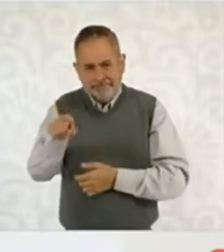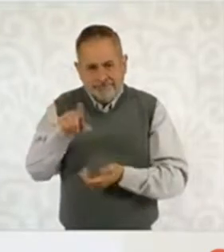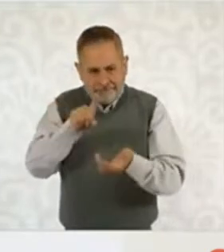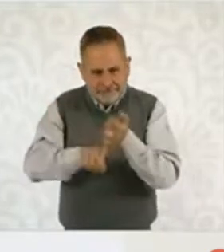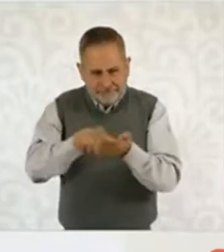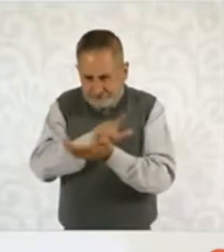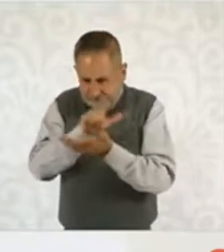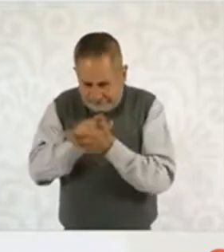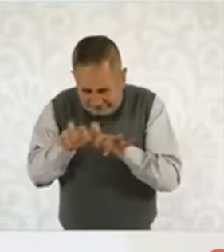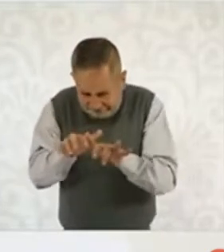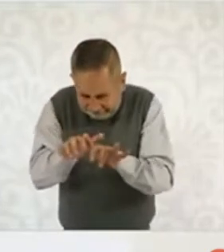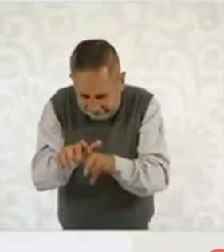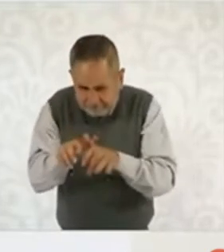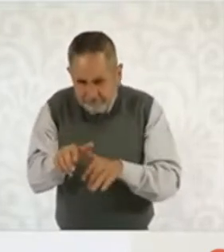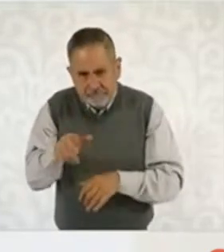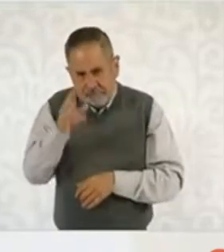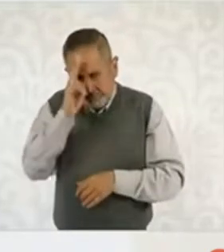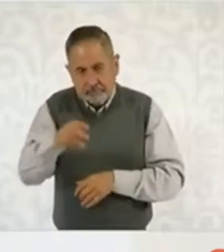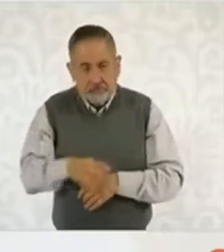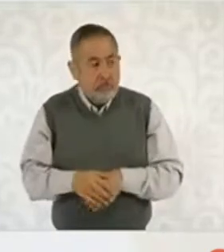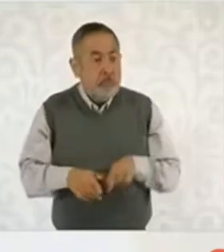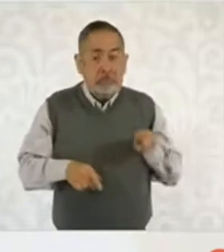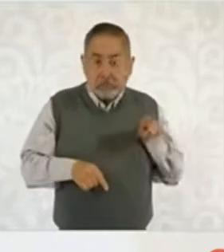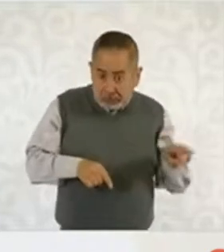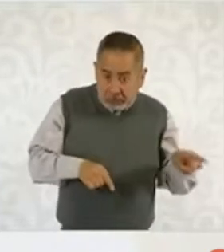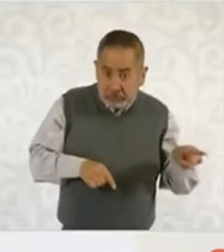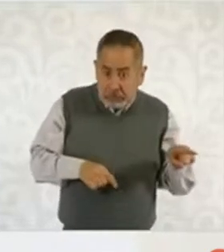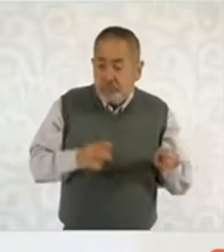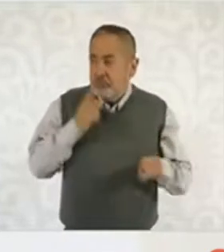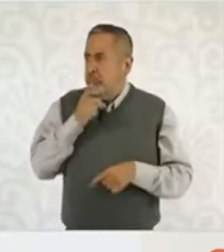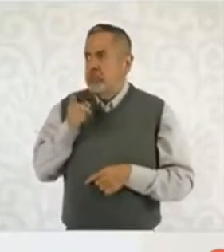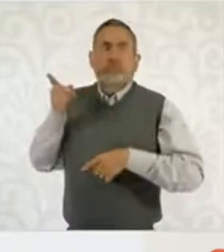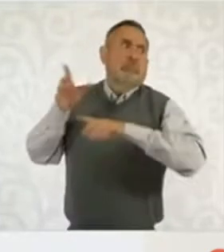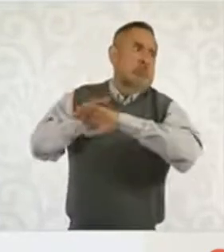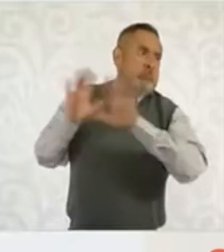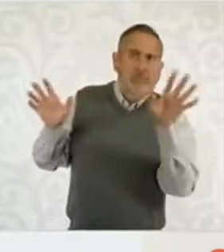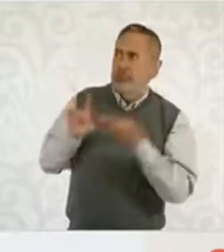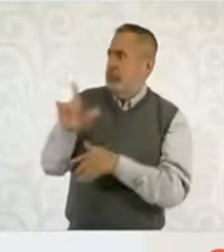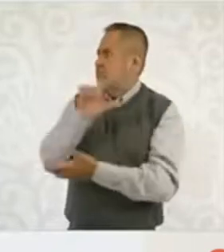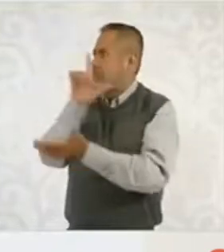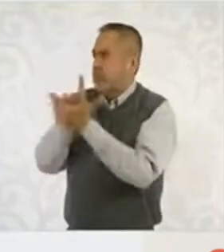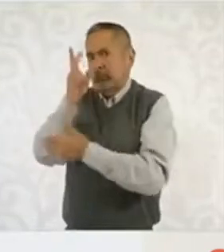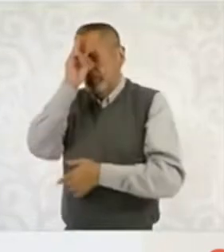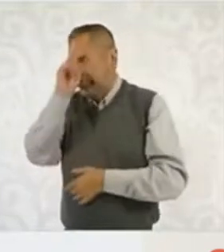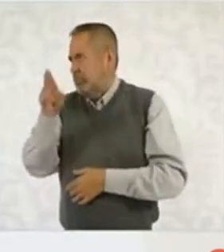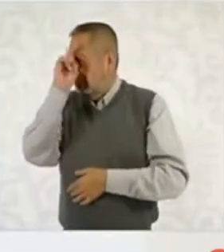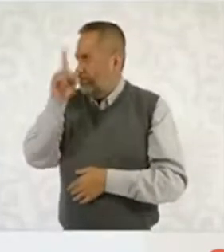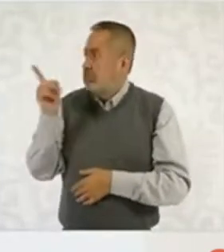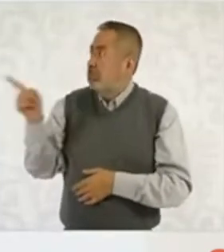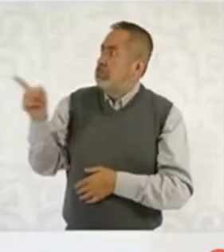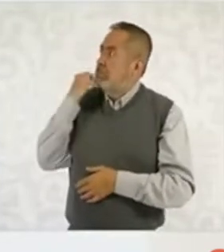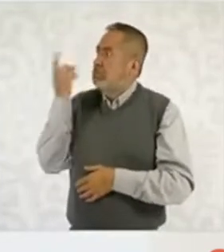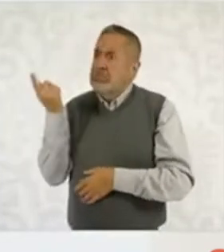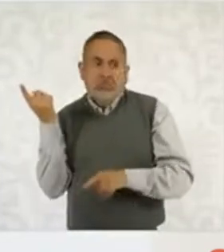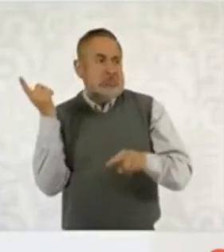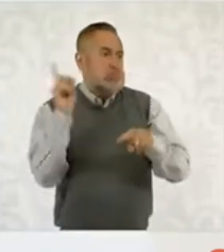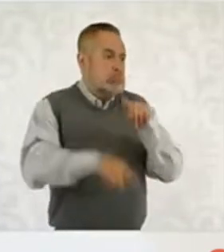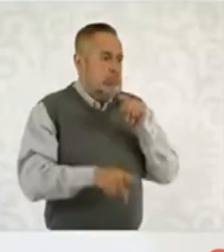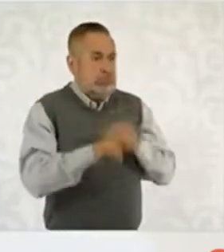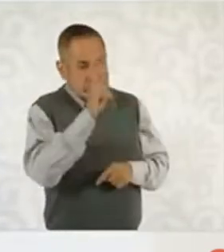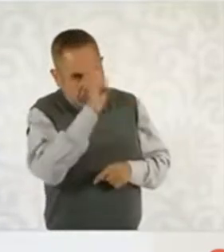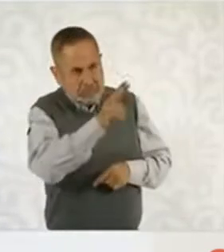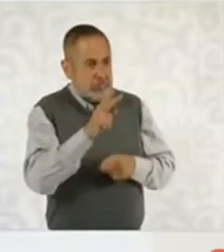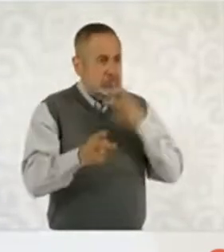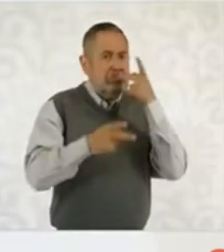Y entonces de ahí lo derivaron a que era una ley dedicada a sancionar y a censurar a aquel que